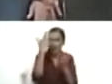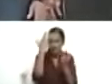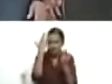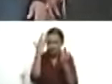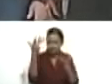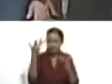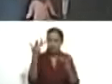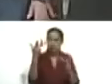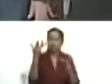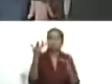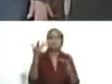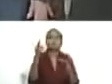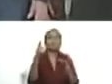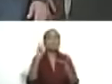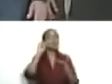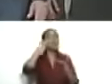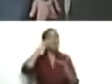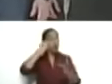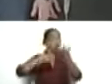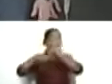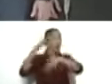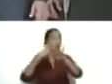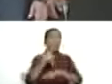Decía el libertador Simón Bolívar,